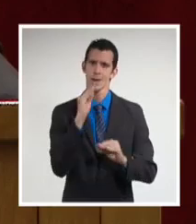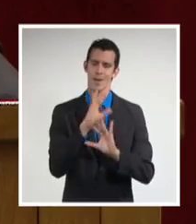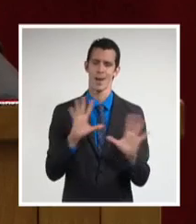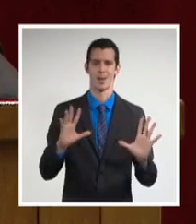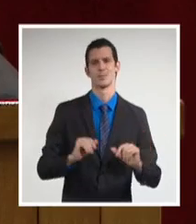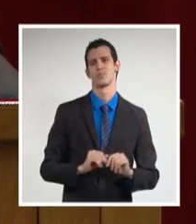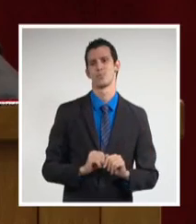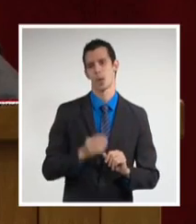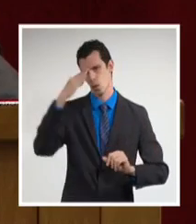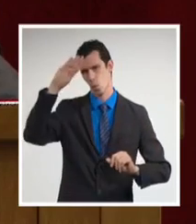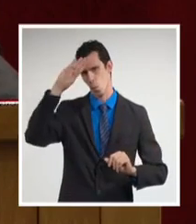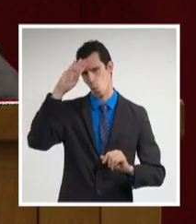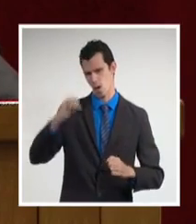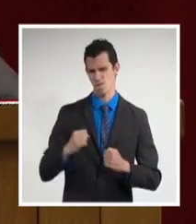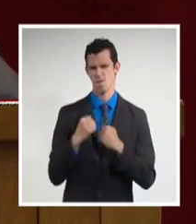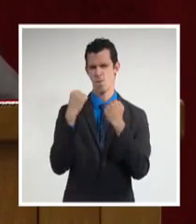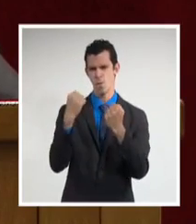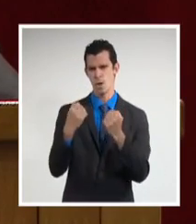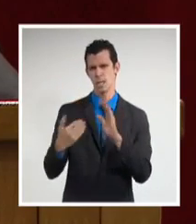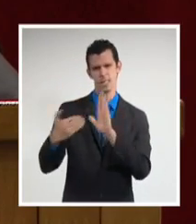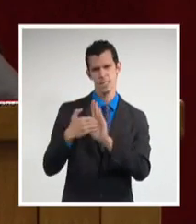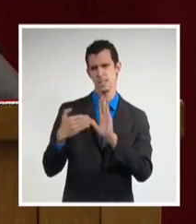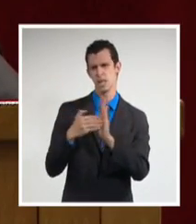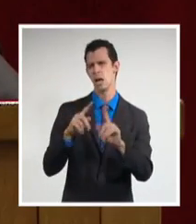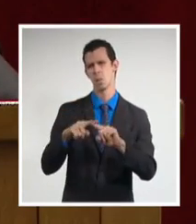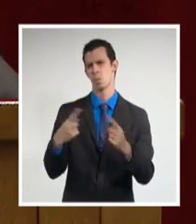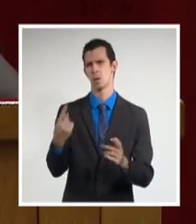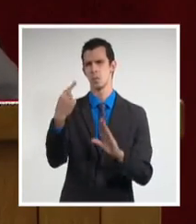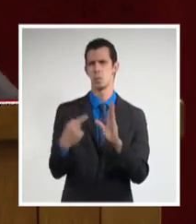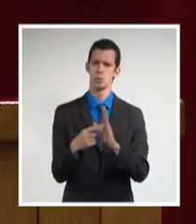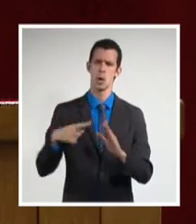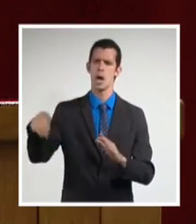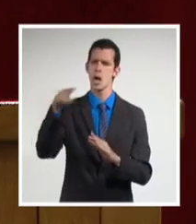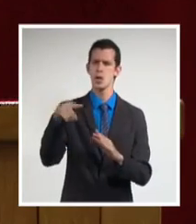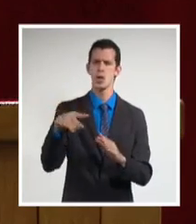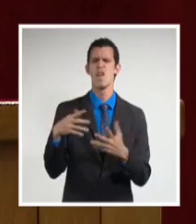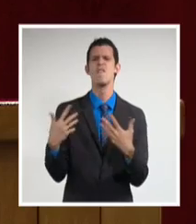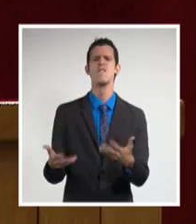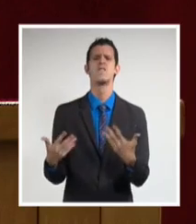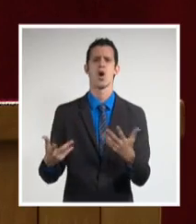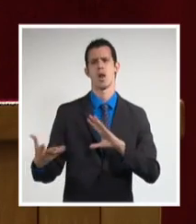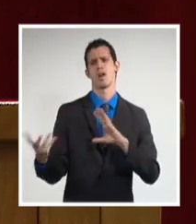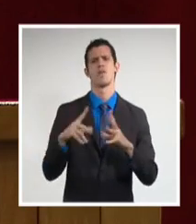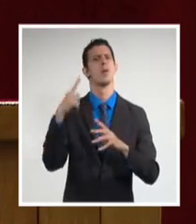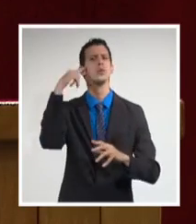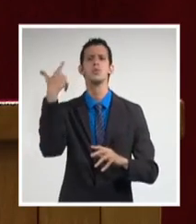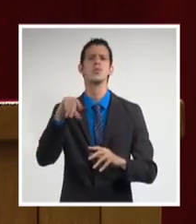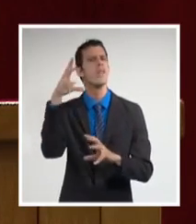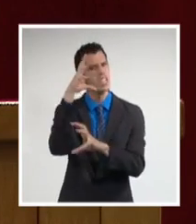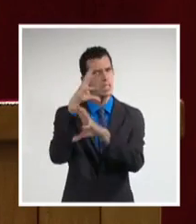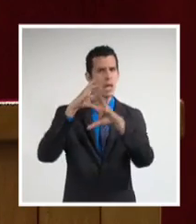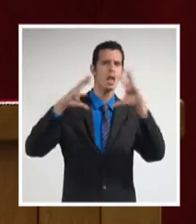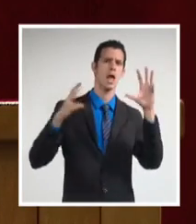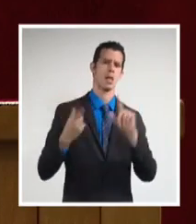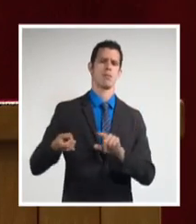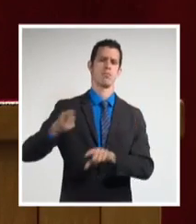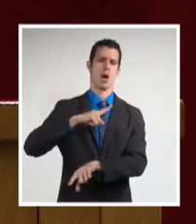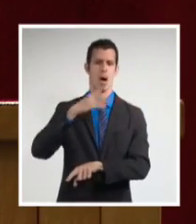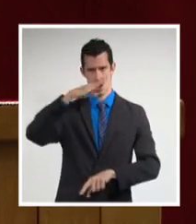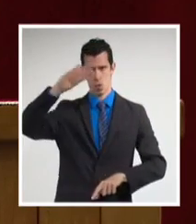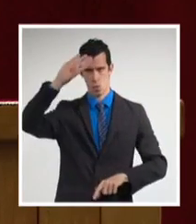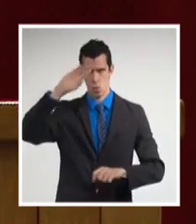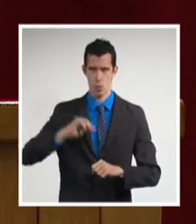Cuba aún antes de empezarlas, pero no es ocioso detenernos en las características de la actividad subversiva de esta